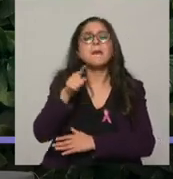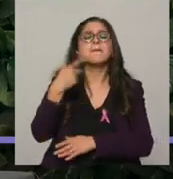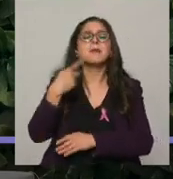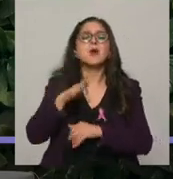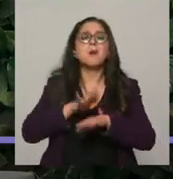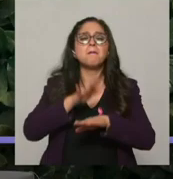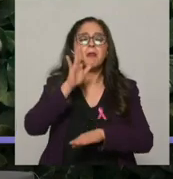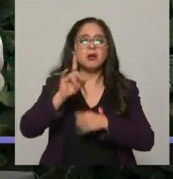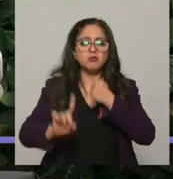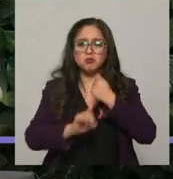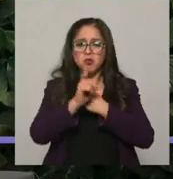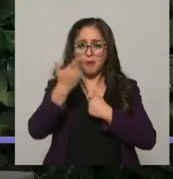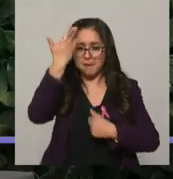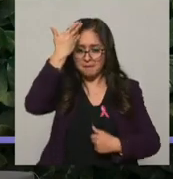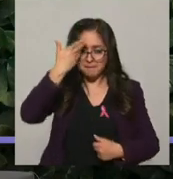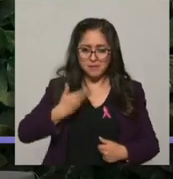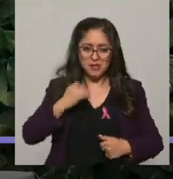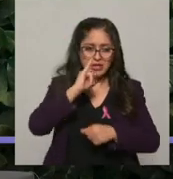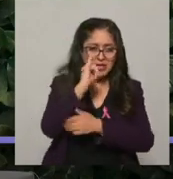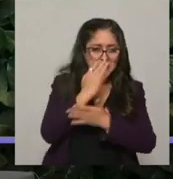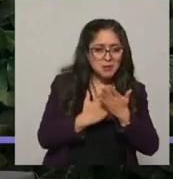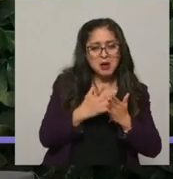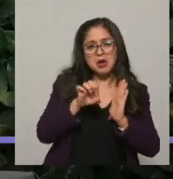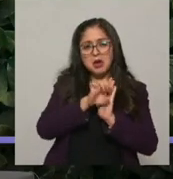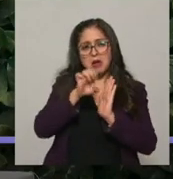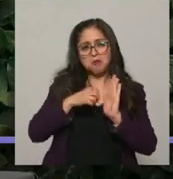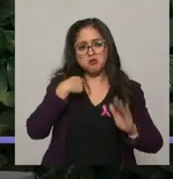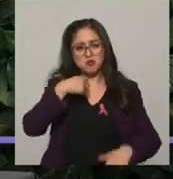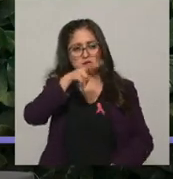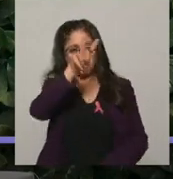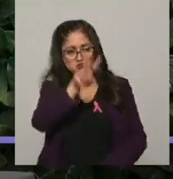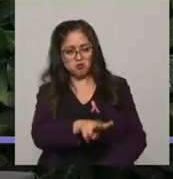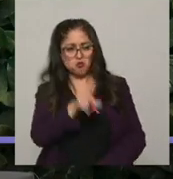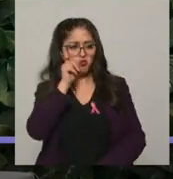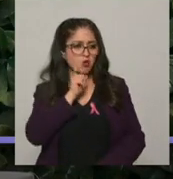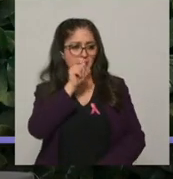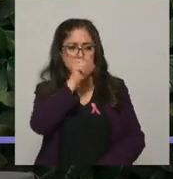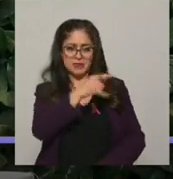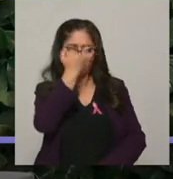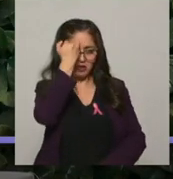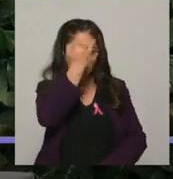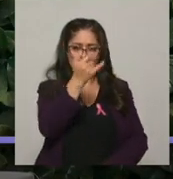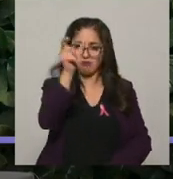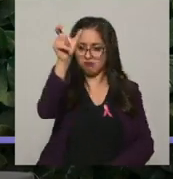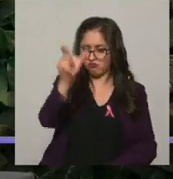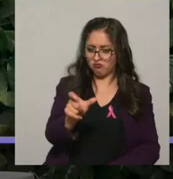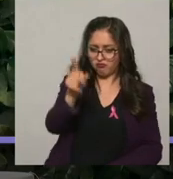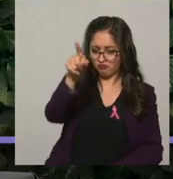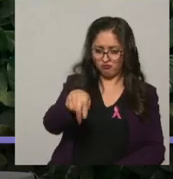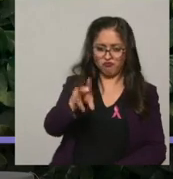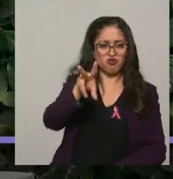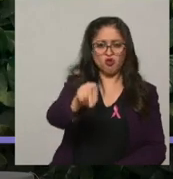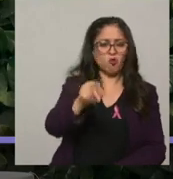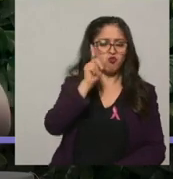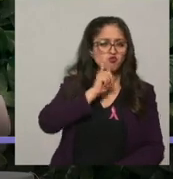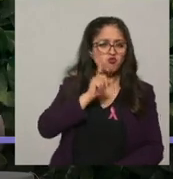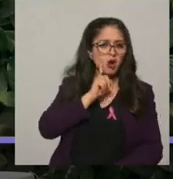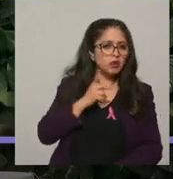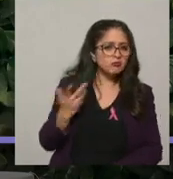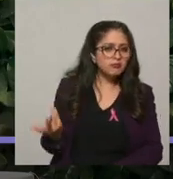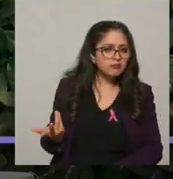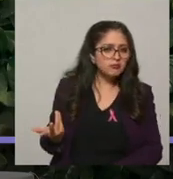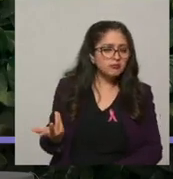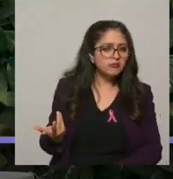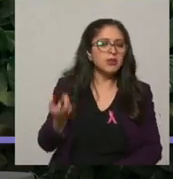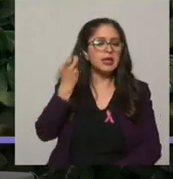en imagen y en imaginario, ¿no? Yo me imagino que una mujer tendría que ser así, yo veo esto, no es una mujer, ¿no? Entonces,